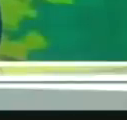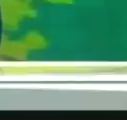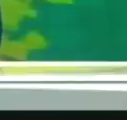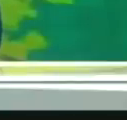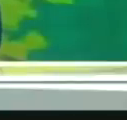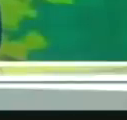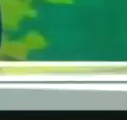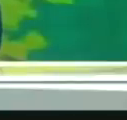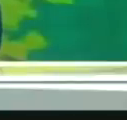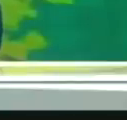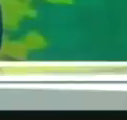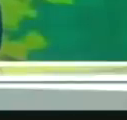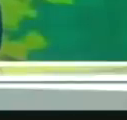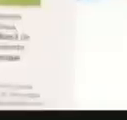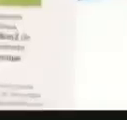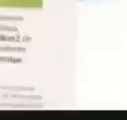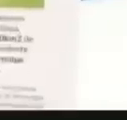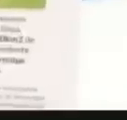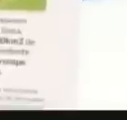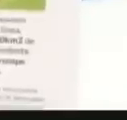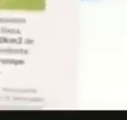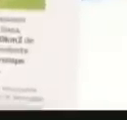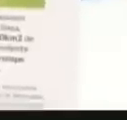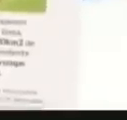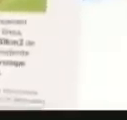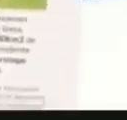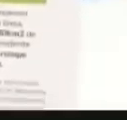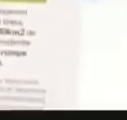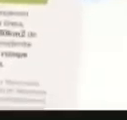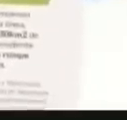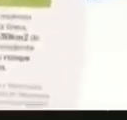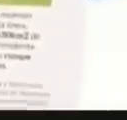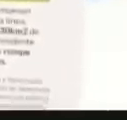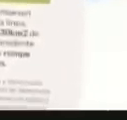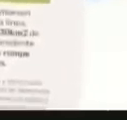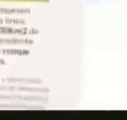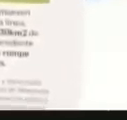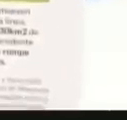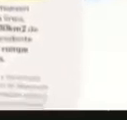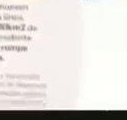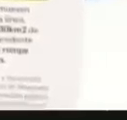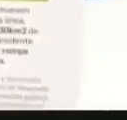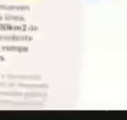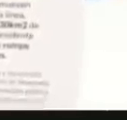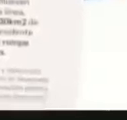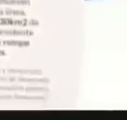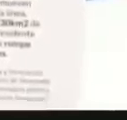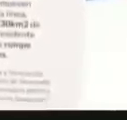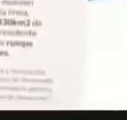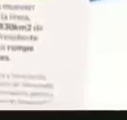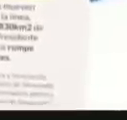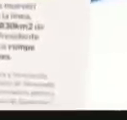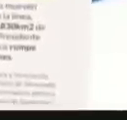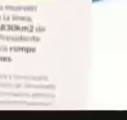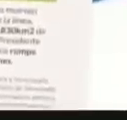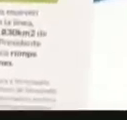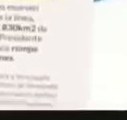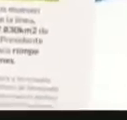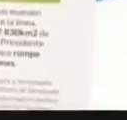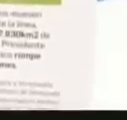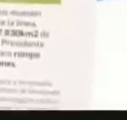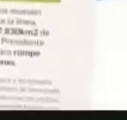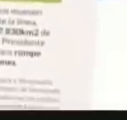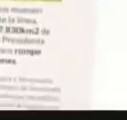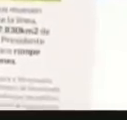en 1840 es por primera vez que el Imperio británico Londres publica